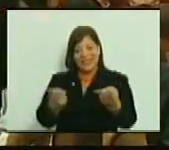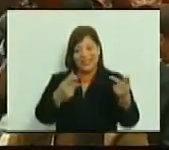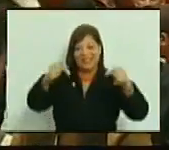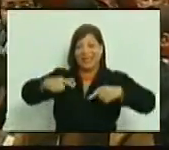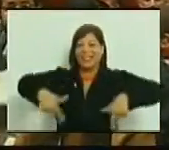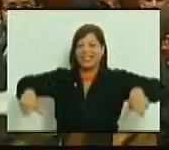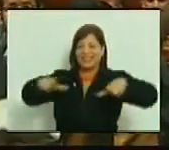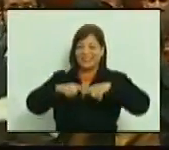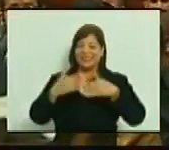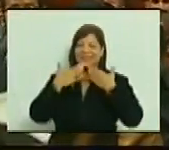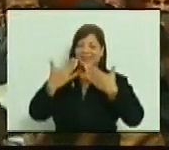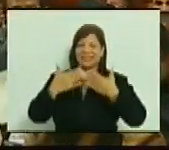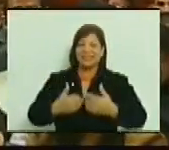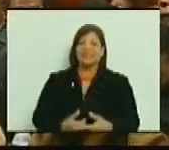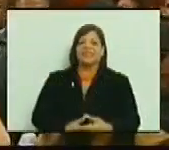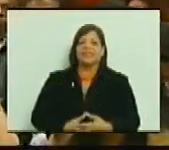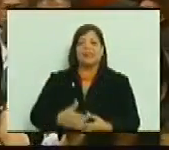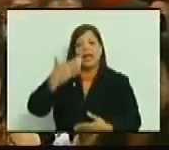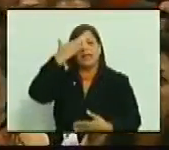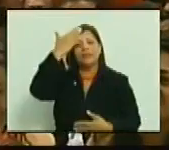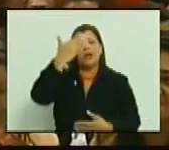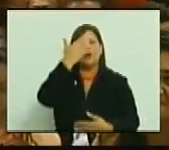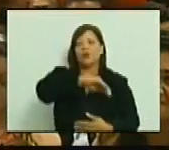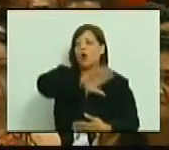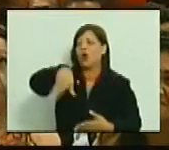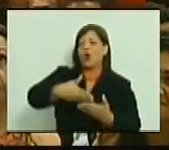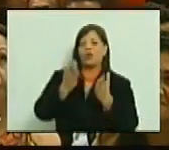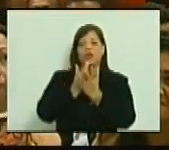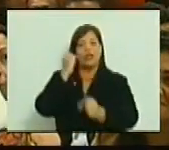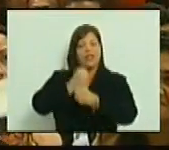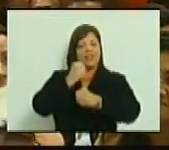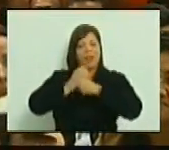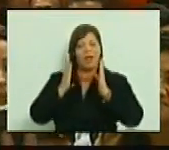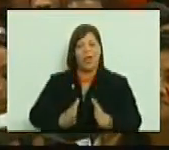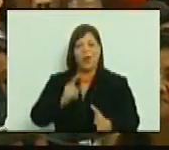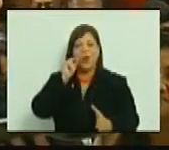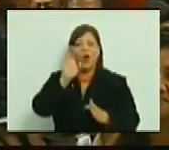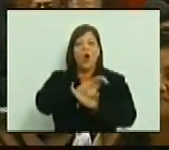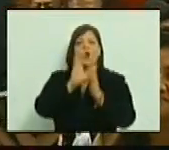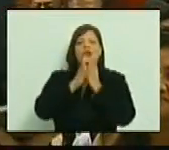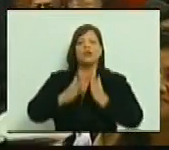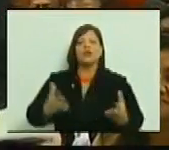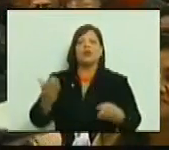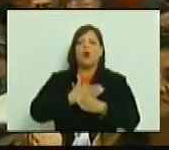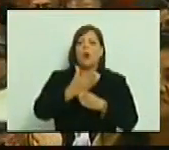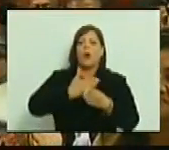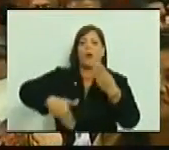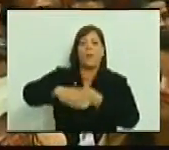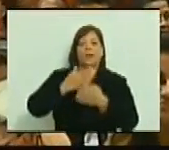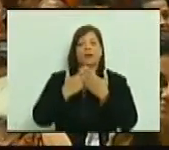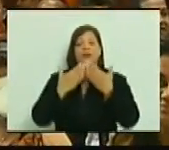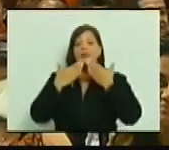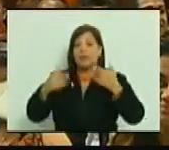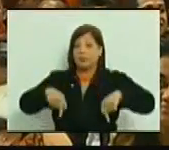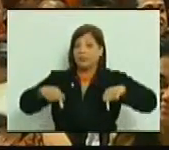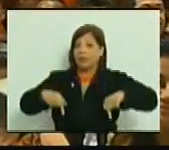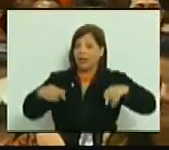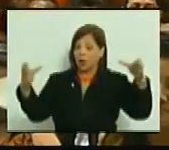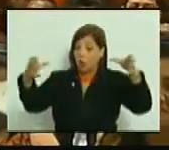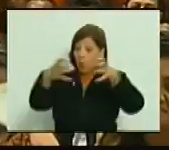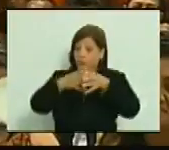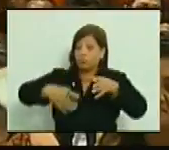acá. Saludos, hermanos constituyentes, trabajadores y trabajadoras, compañeros. Pero este